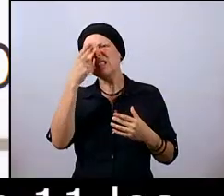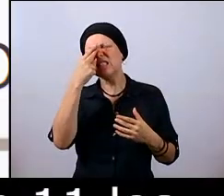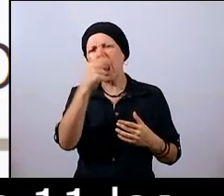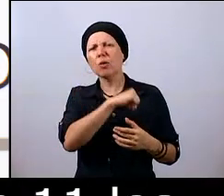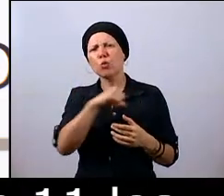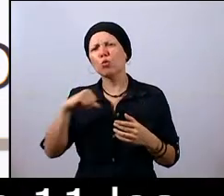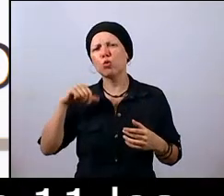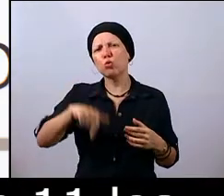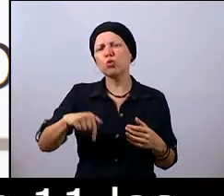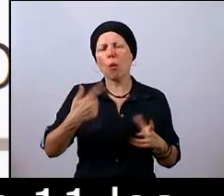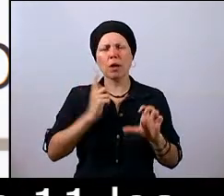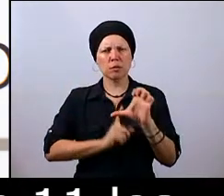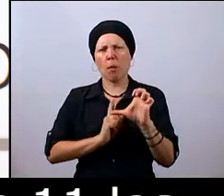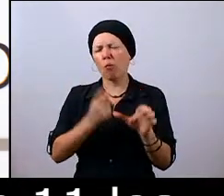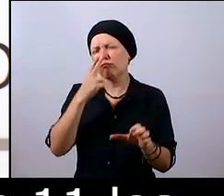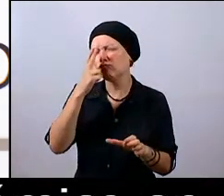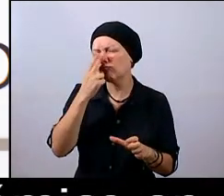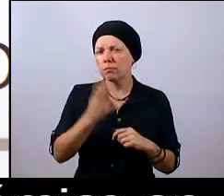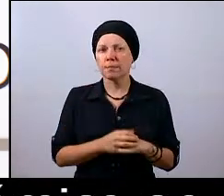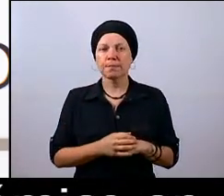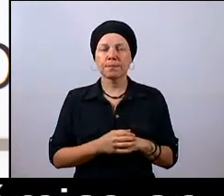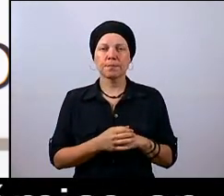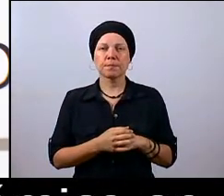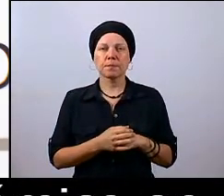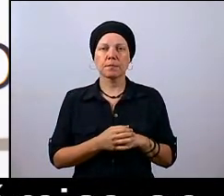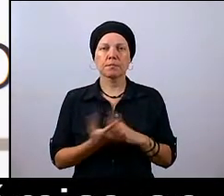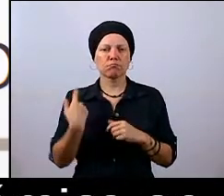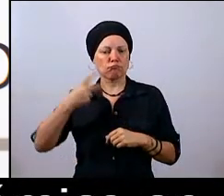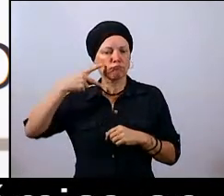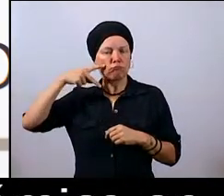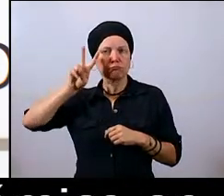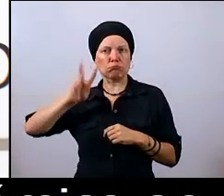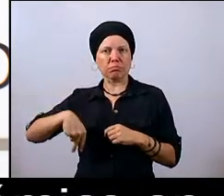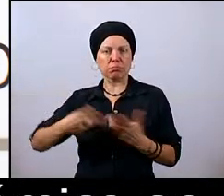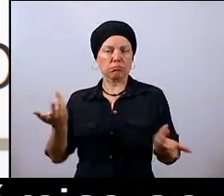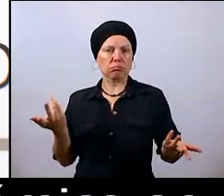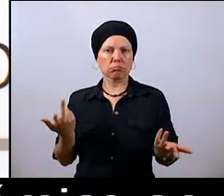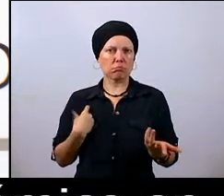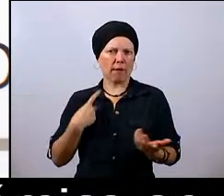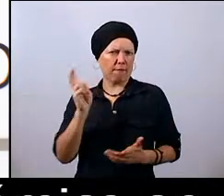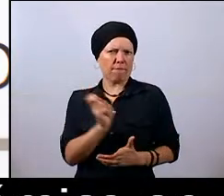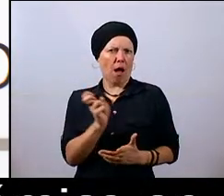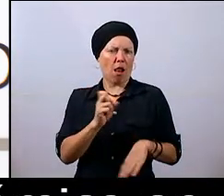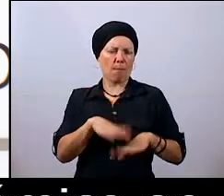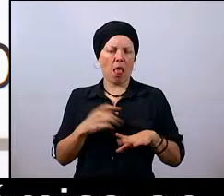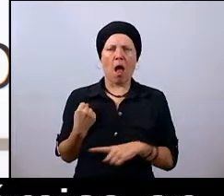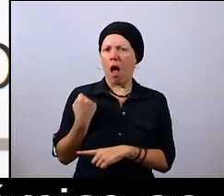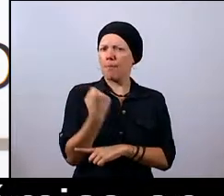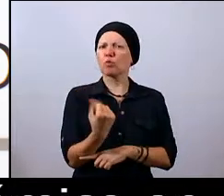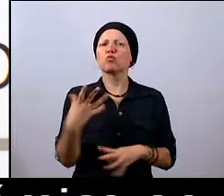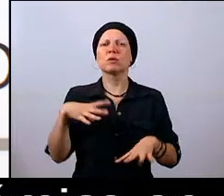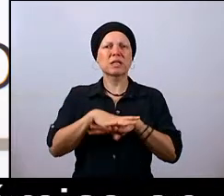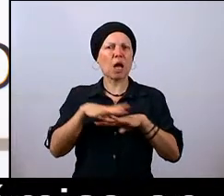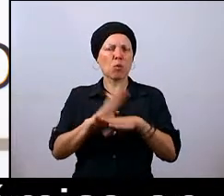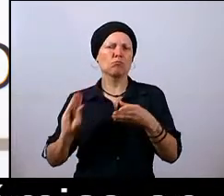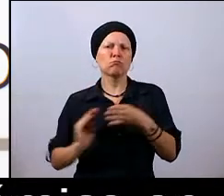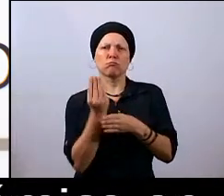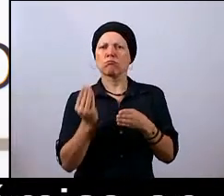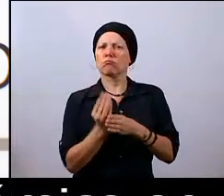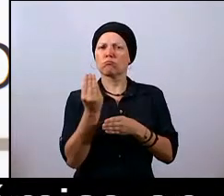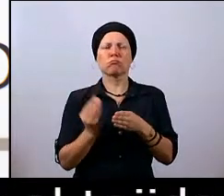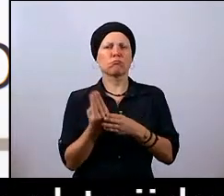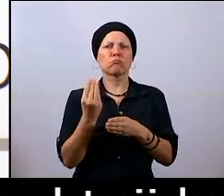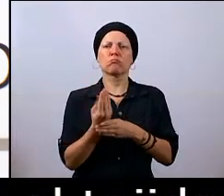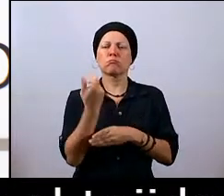autonómico en Extremadura. Un reconocimiento que sirve, sin duda, a apoyar al tejido productivo, a